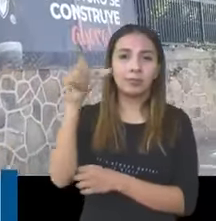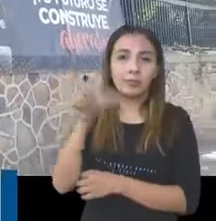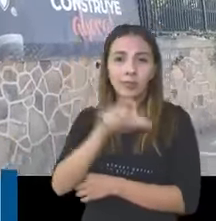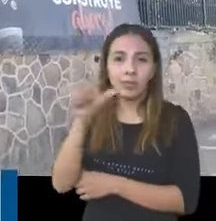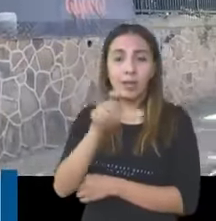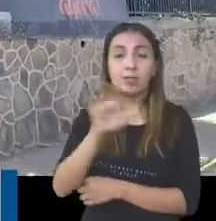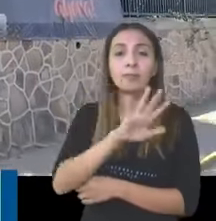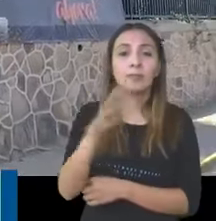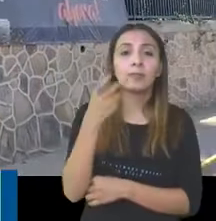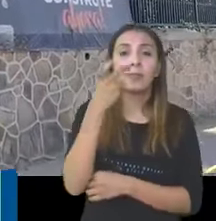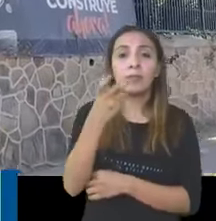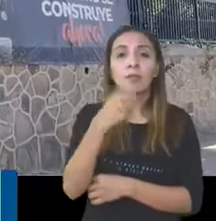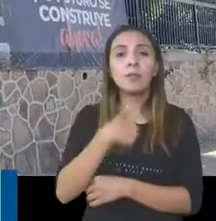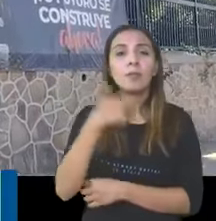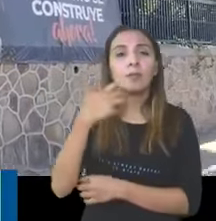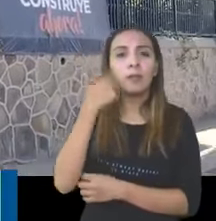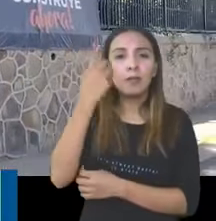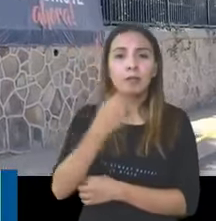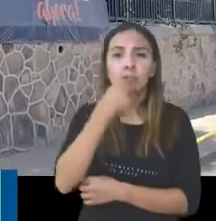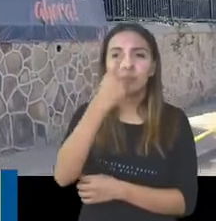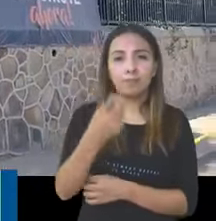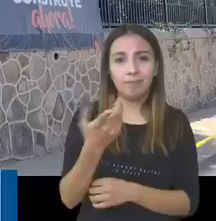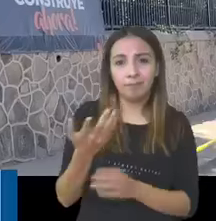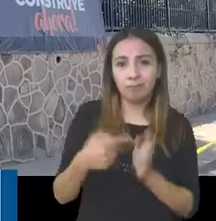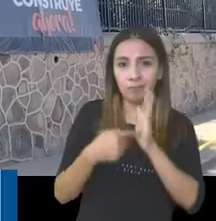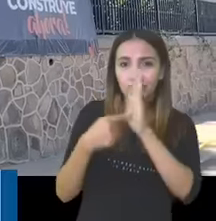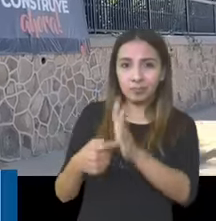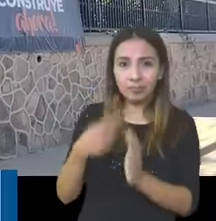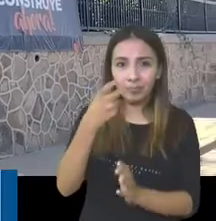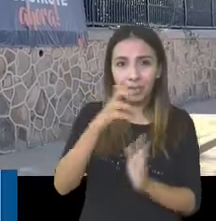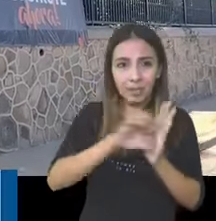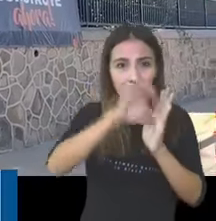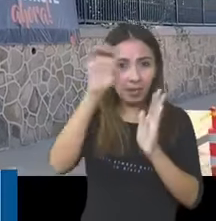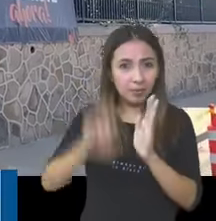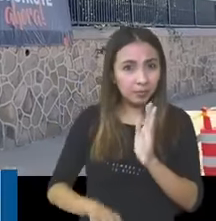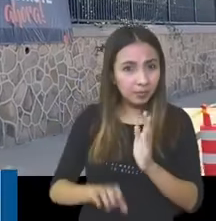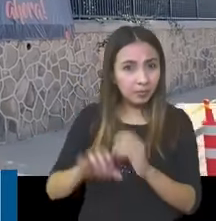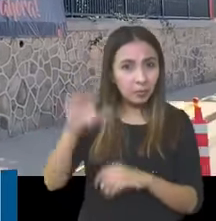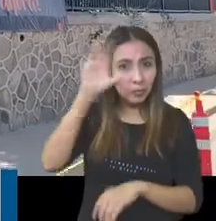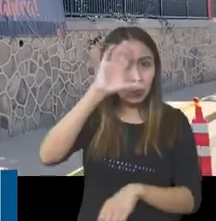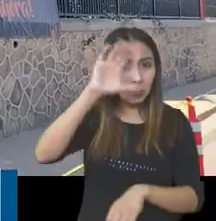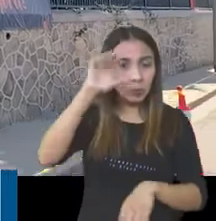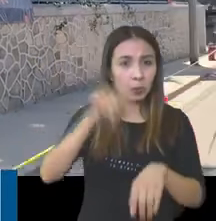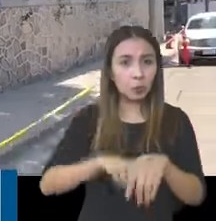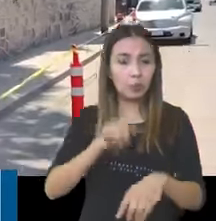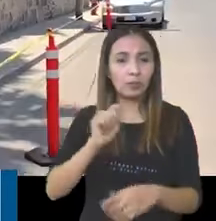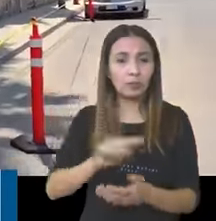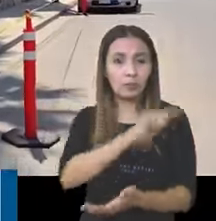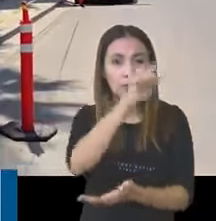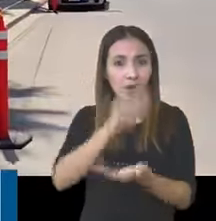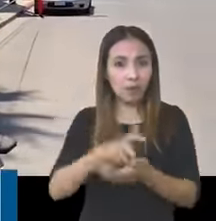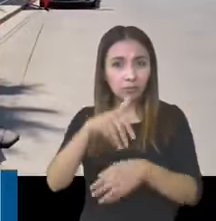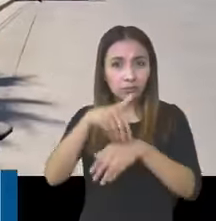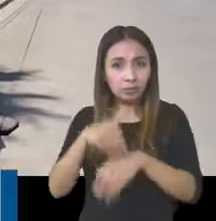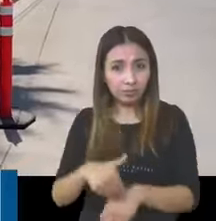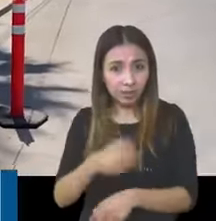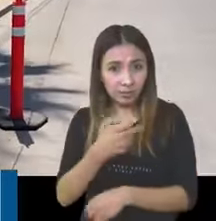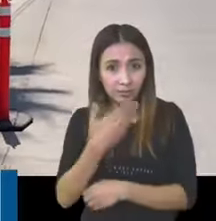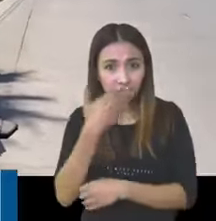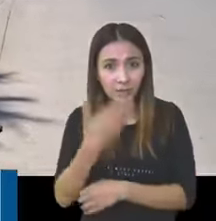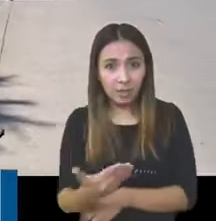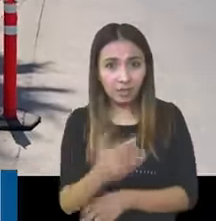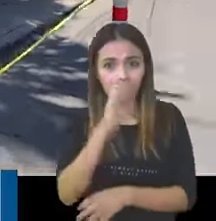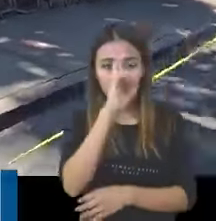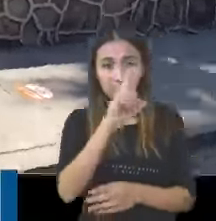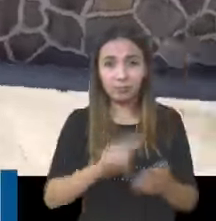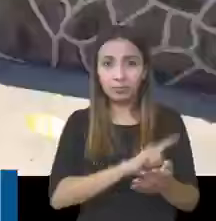Con esto yo quiero decir lo siguiente: este es el ejemplo de la cultura de la legalidad, el que te adueñes de una calle,